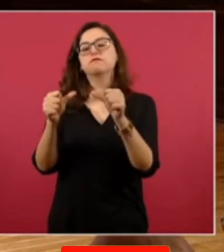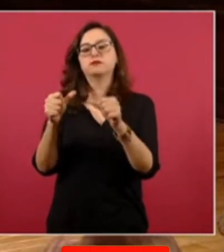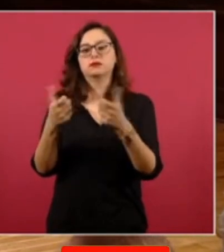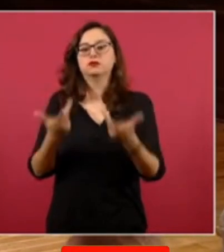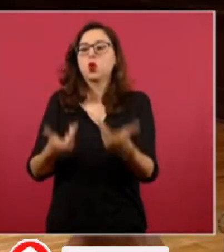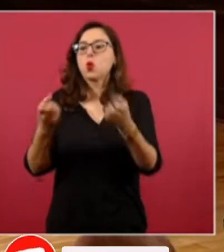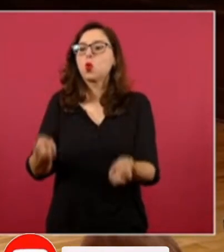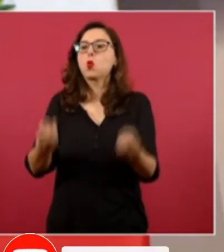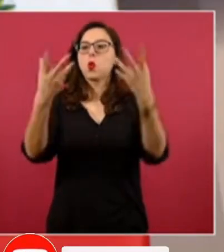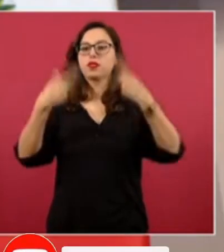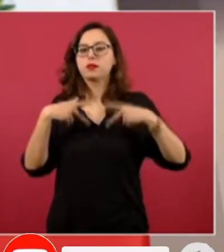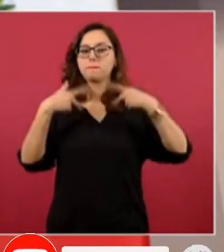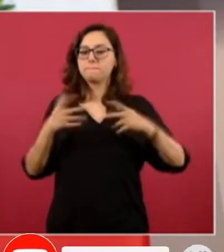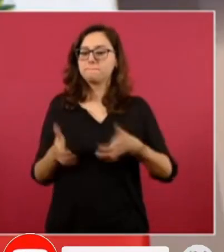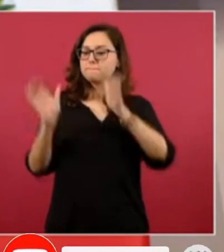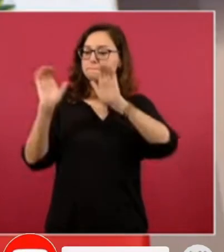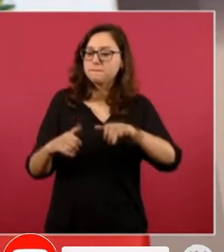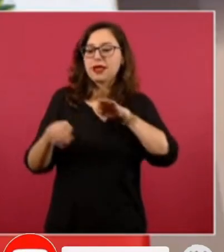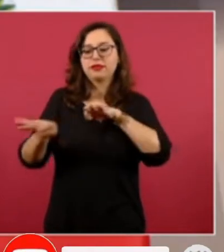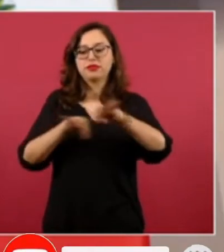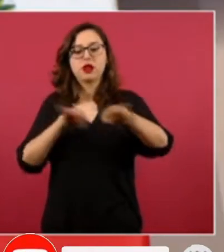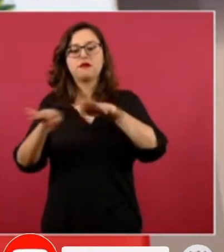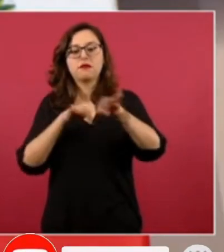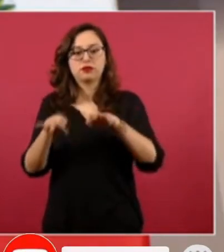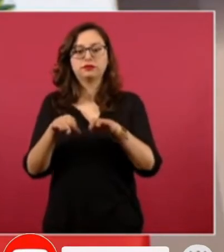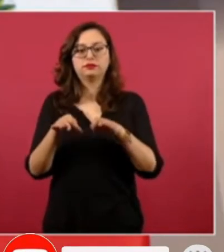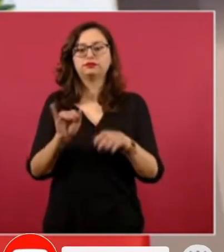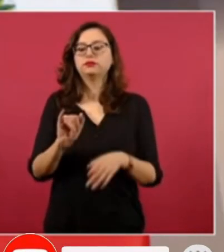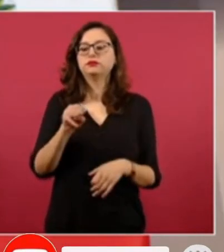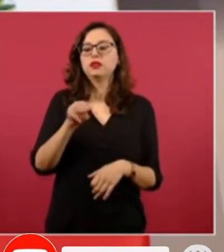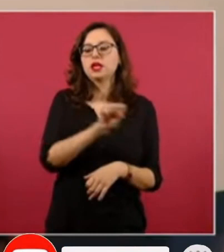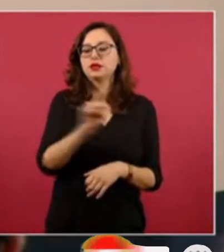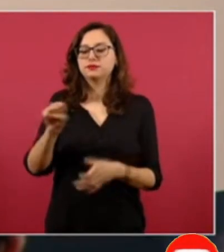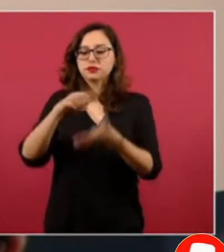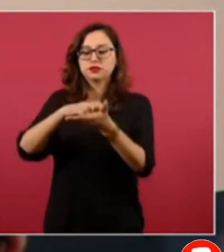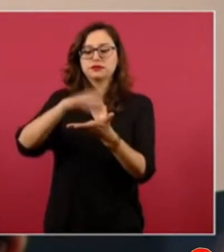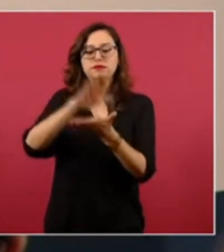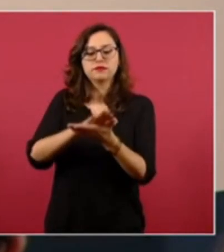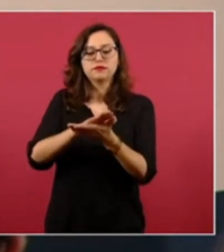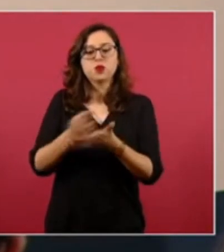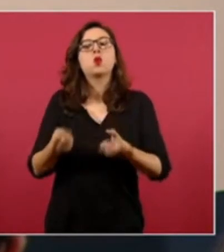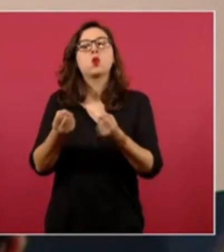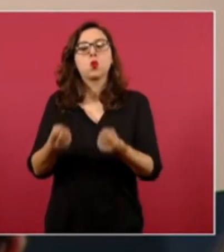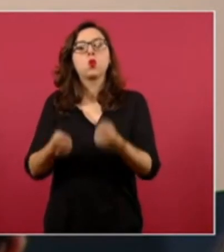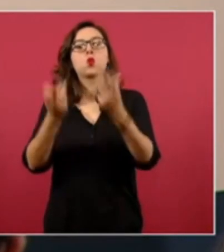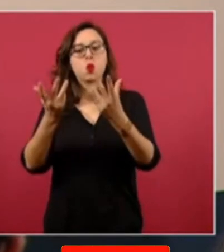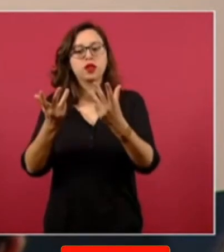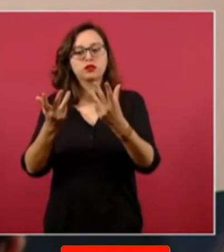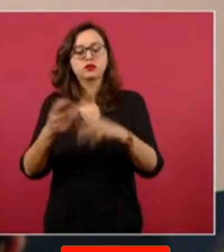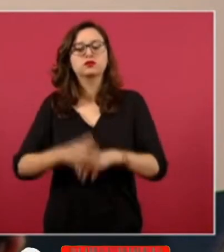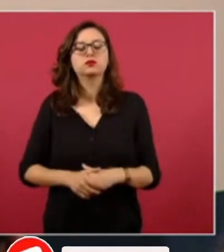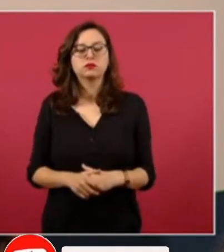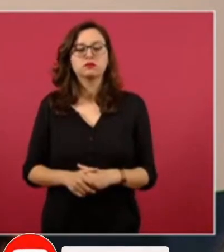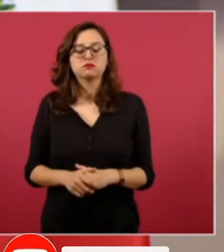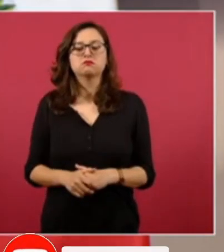empleos o trabajadores registrados en el Seguro Social. Tengo